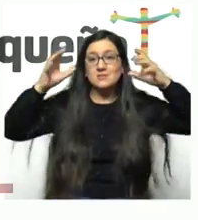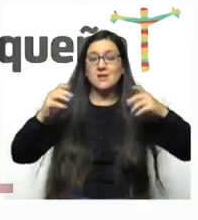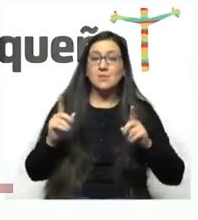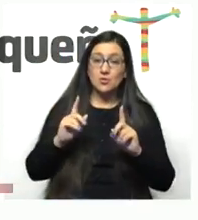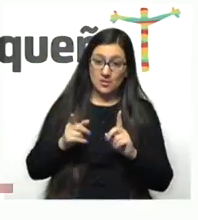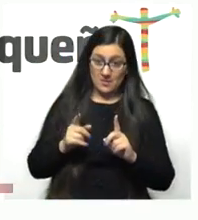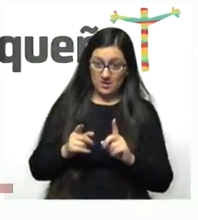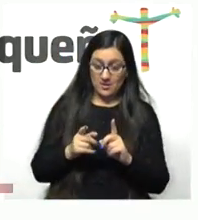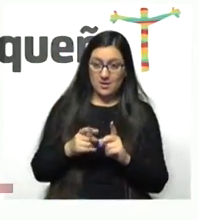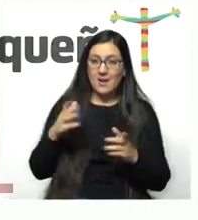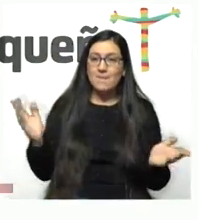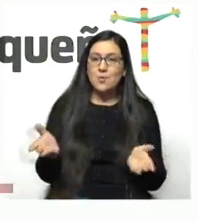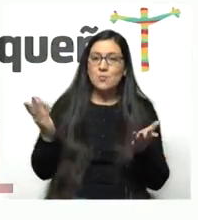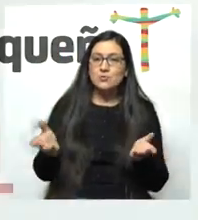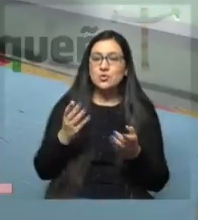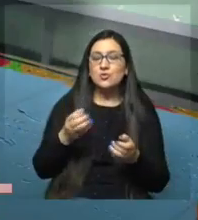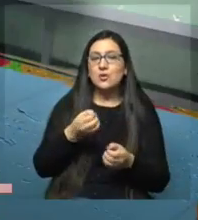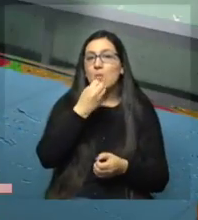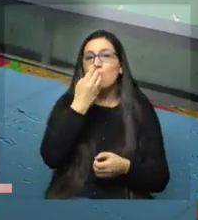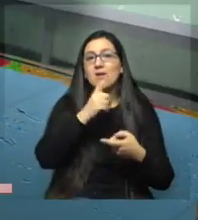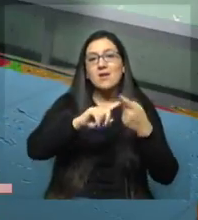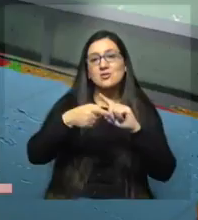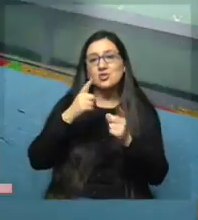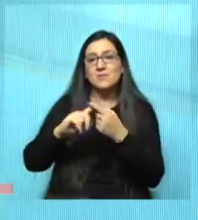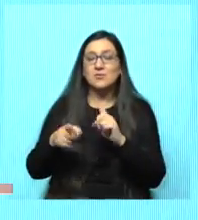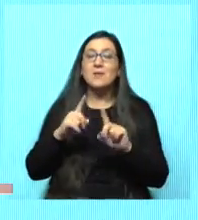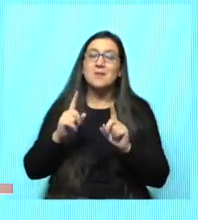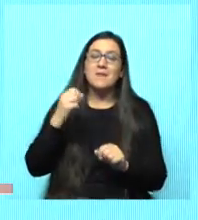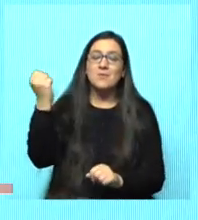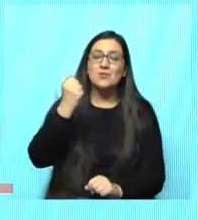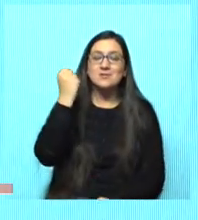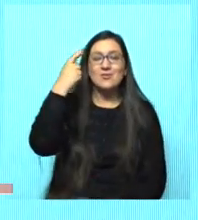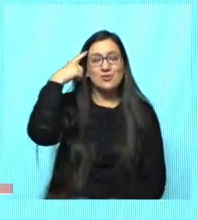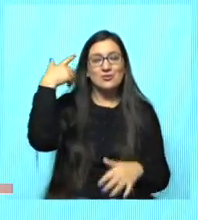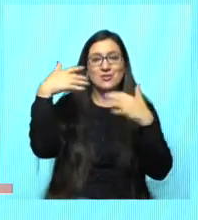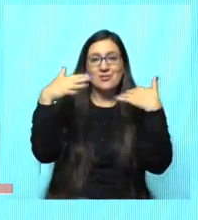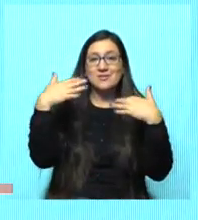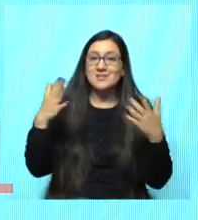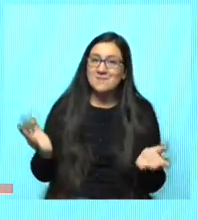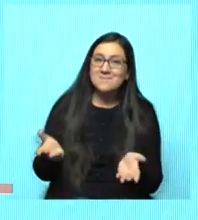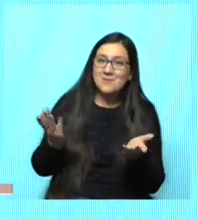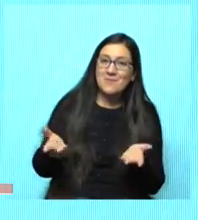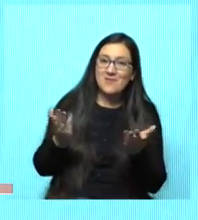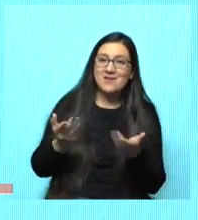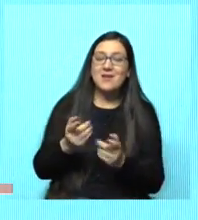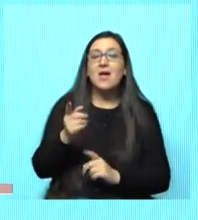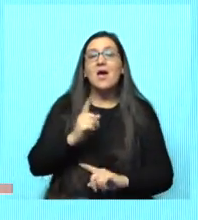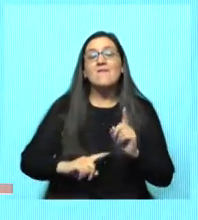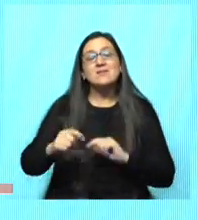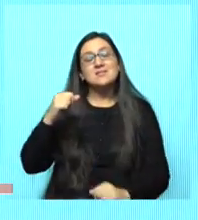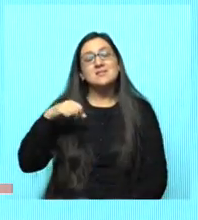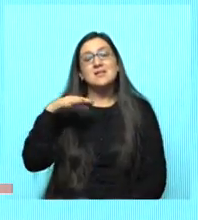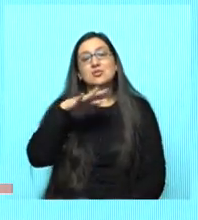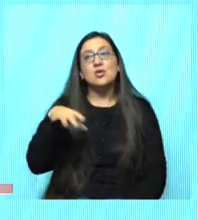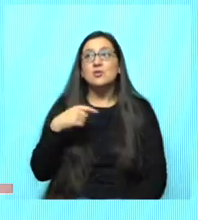otro lado, la promoción del buen trato y el protagonismo de los adolescentes, en realidad. Claro. Es esto, que a veces los adolescentes, la sociedad y nosotros como